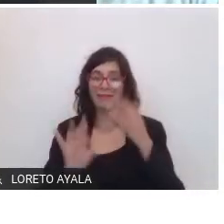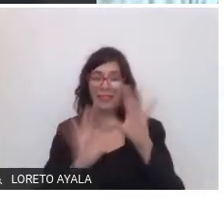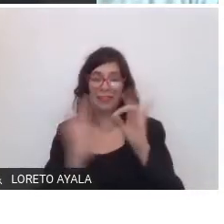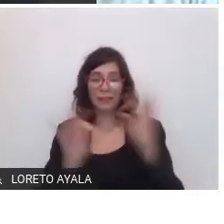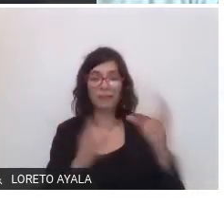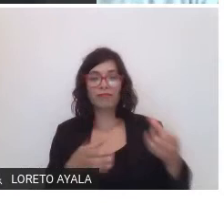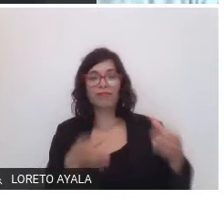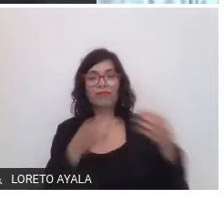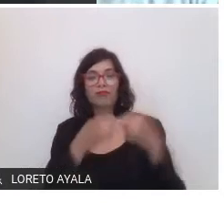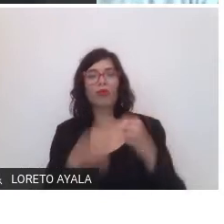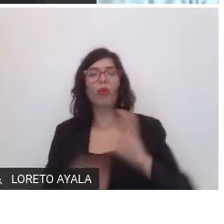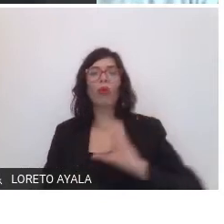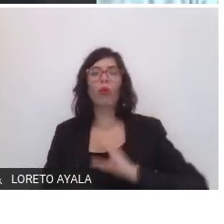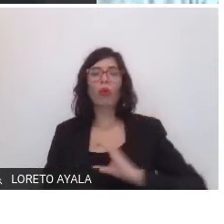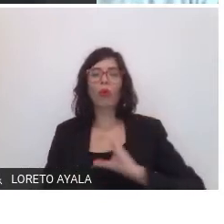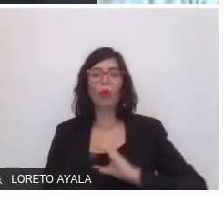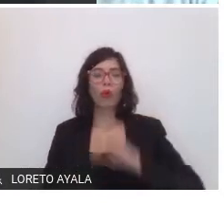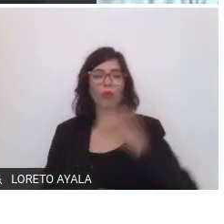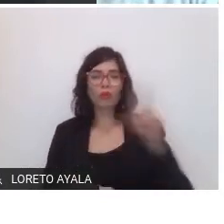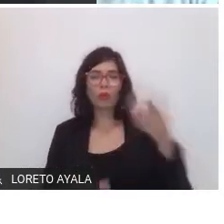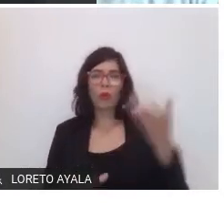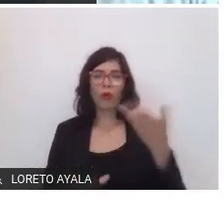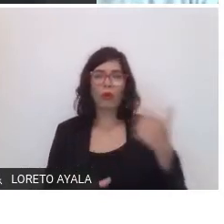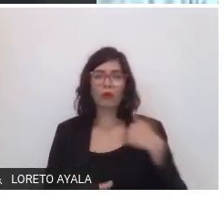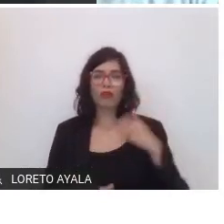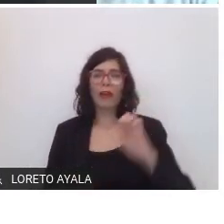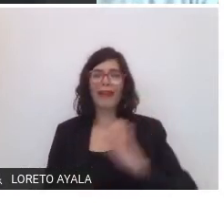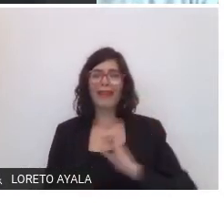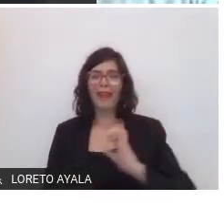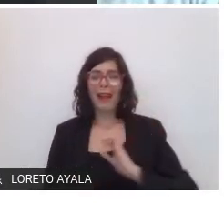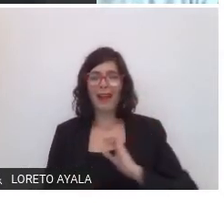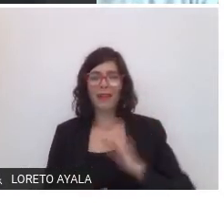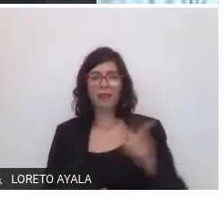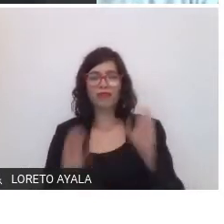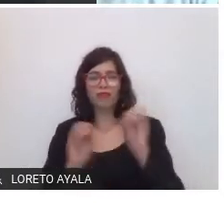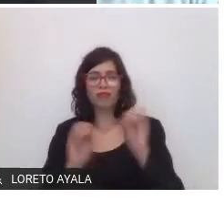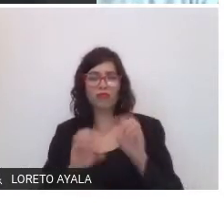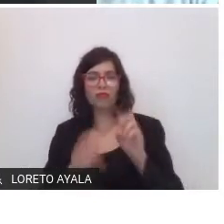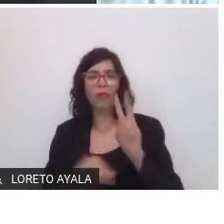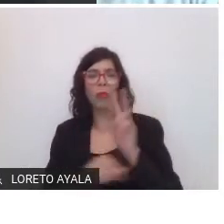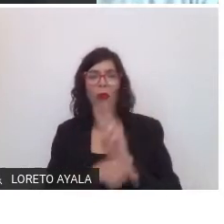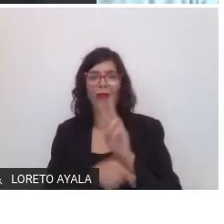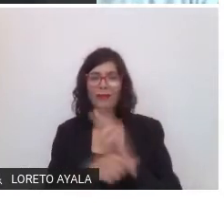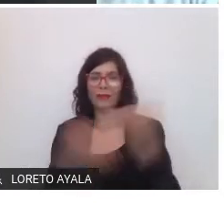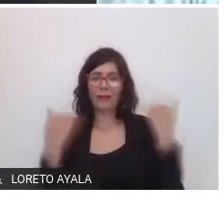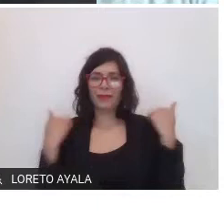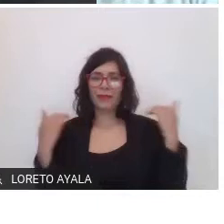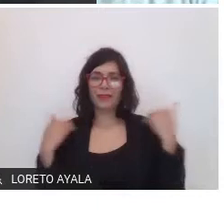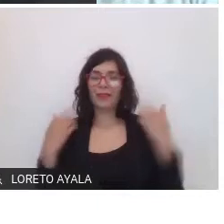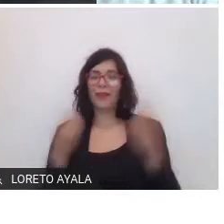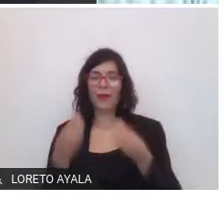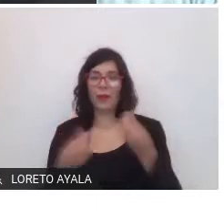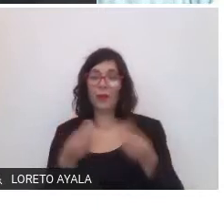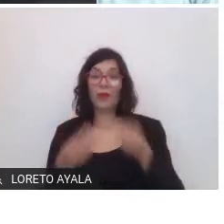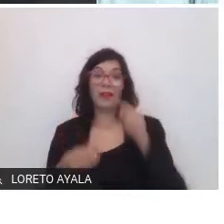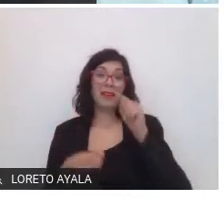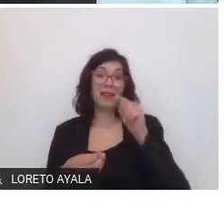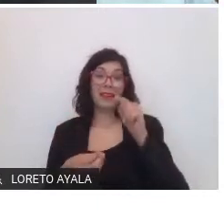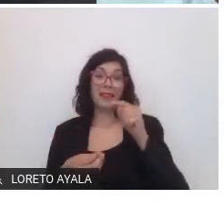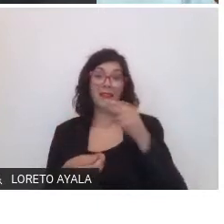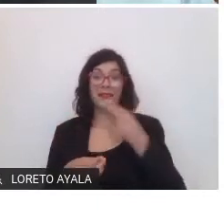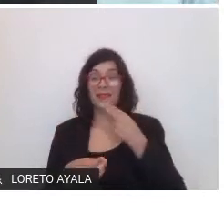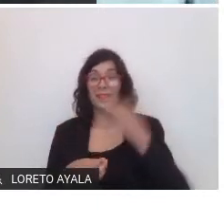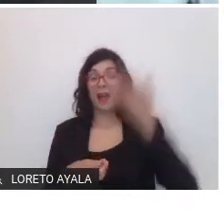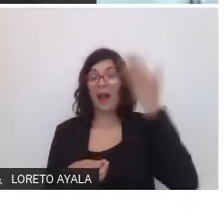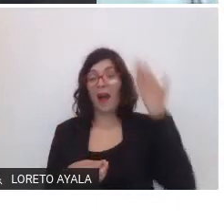cursos de entrenador, de formación de profesor de educación física. La verdad es que esa etapa de mi vida